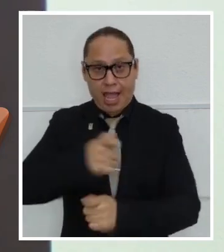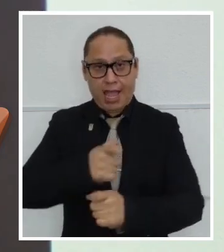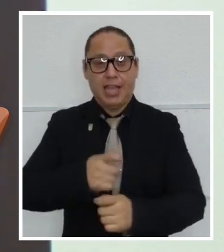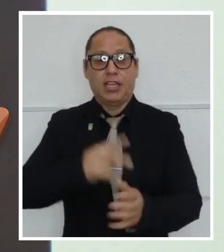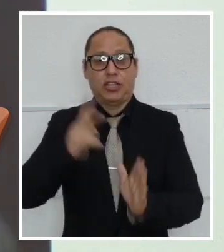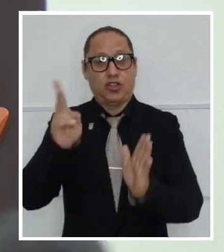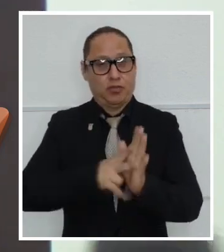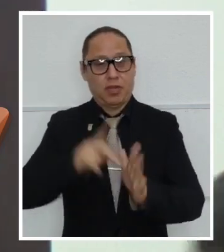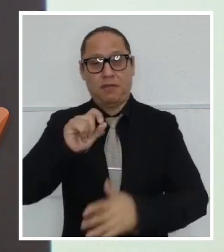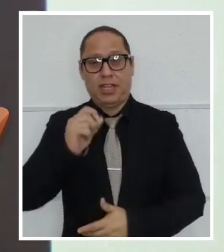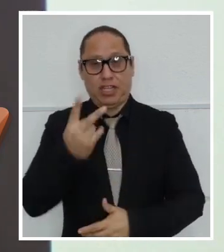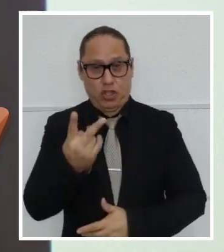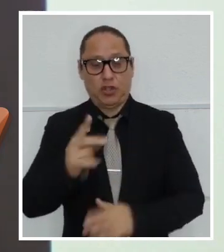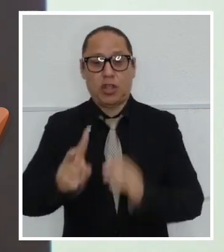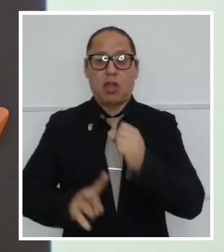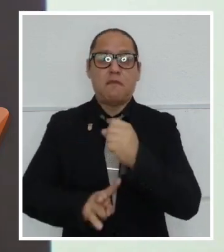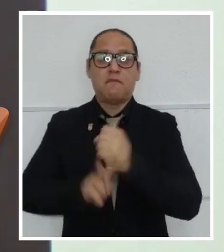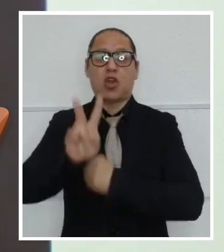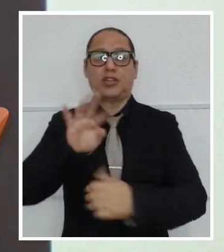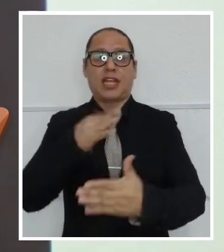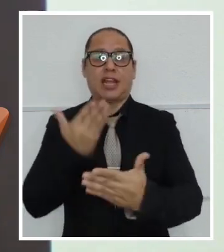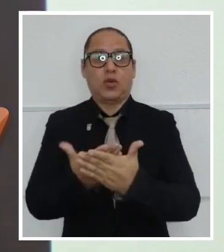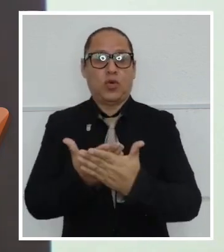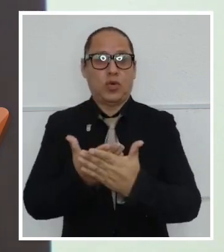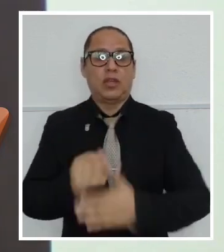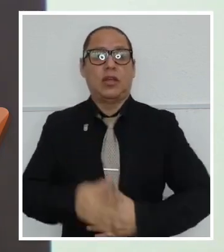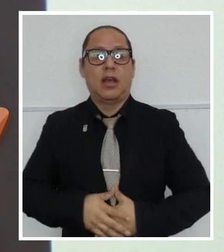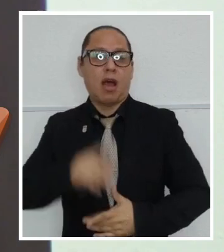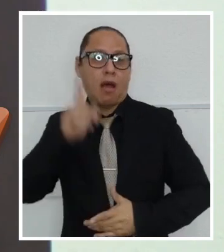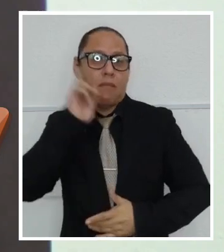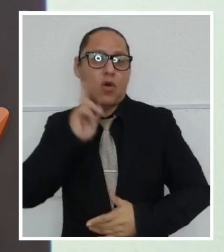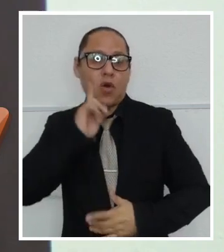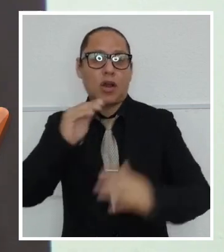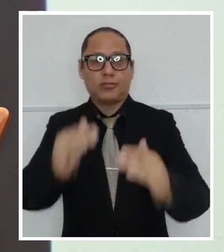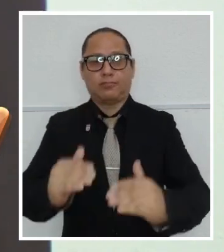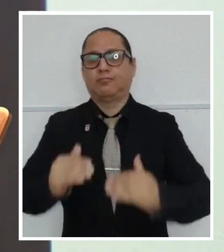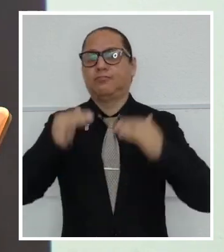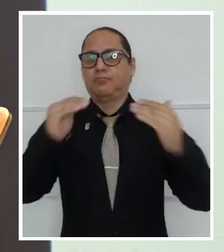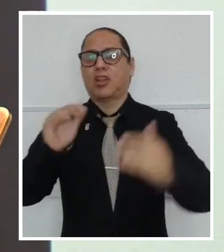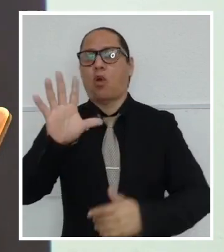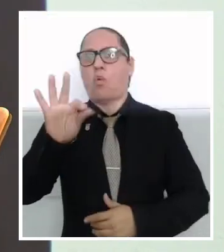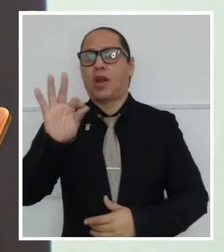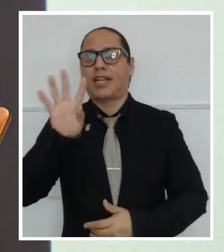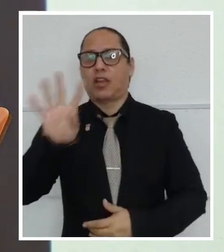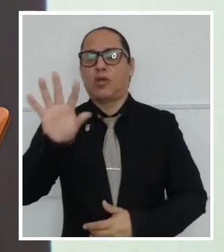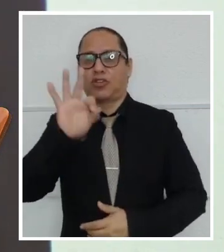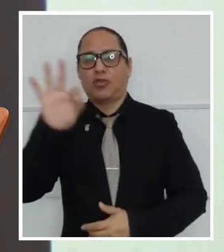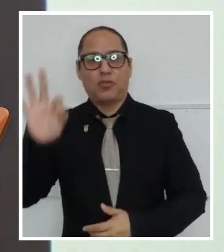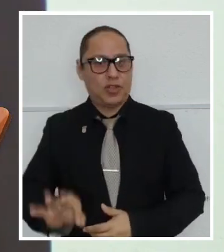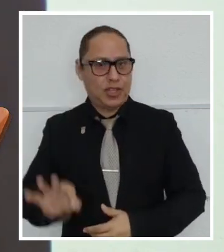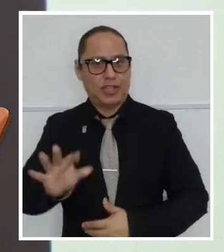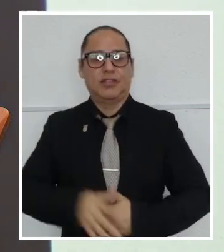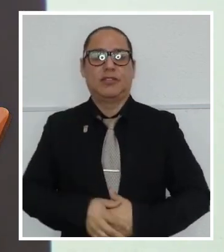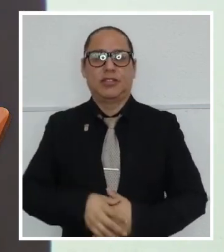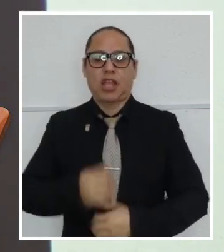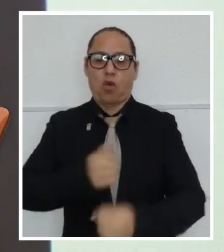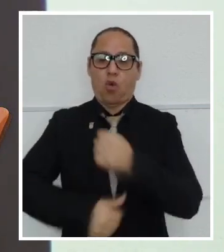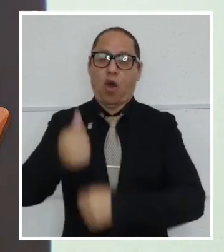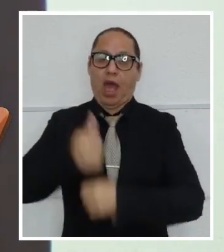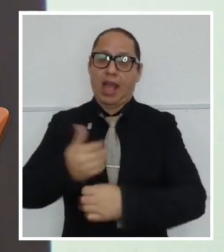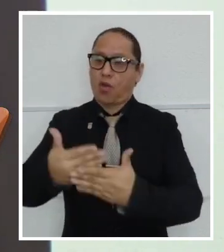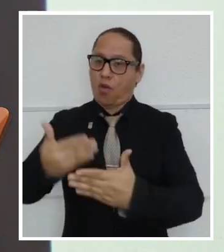2022 la violencia contra la la las mujeres aumentó un 44 por respecto al año